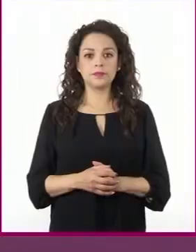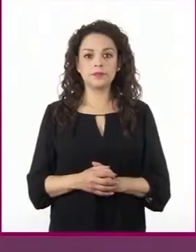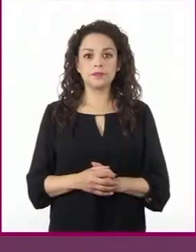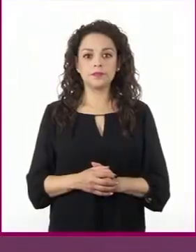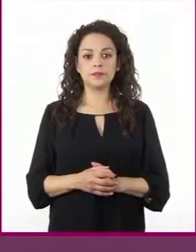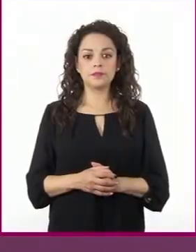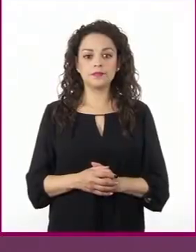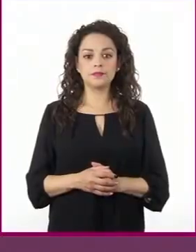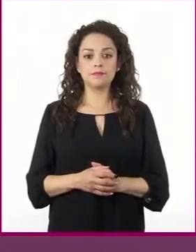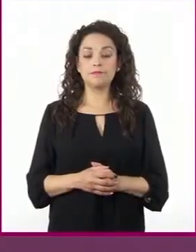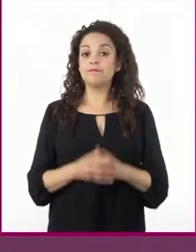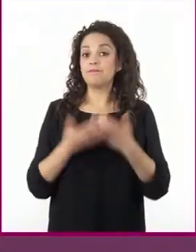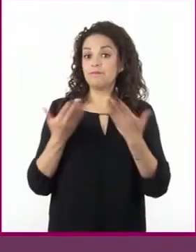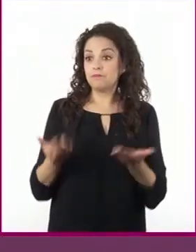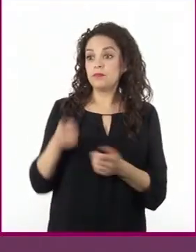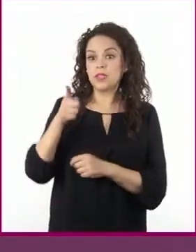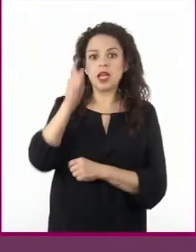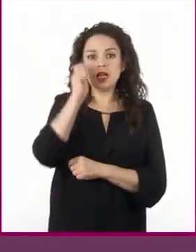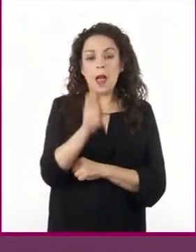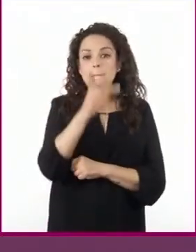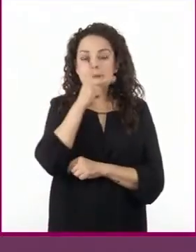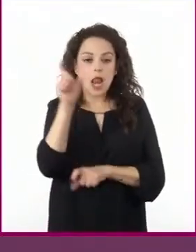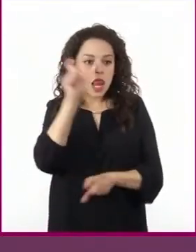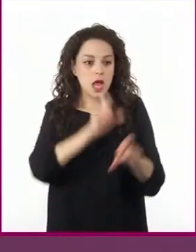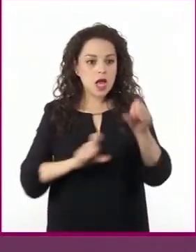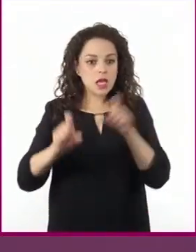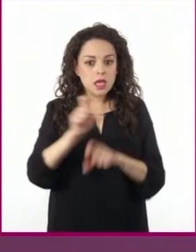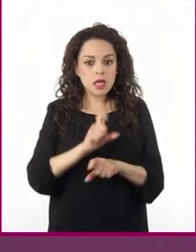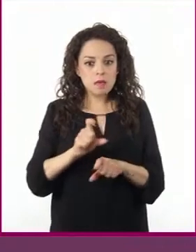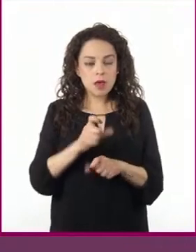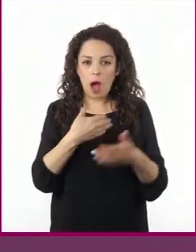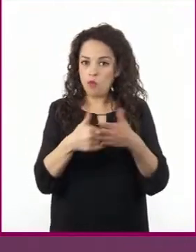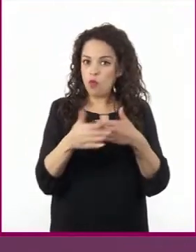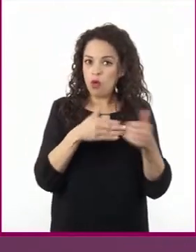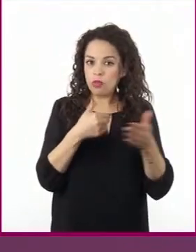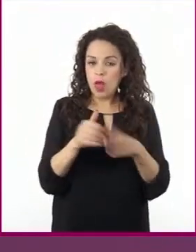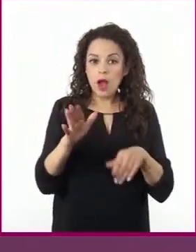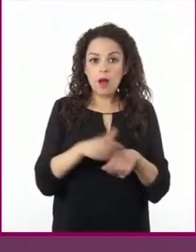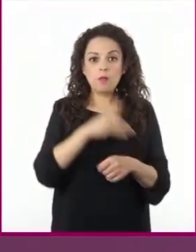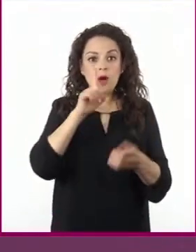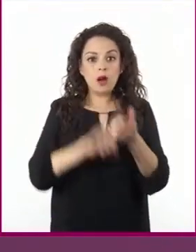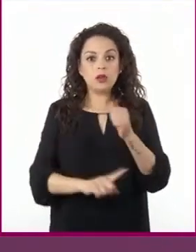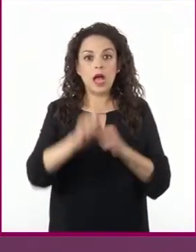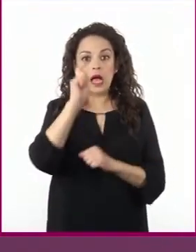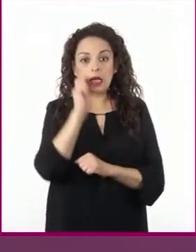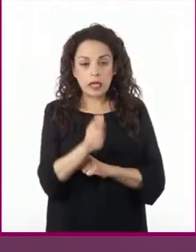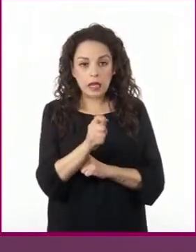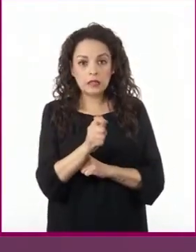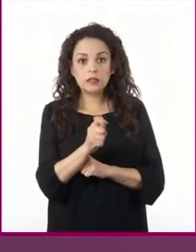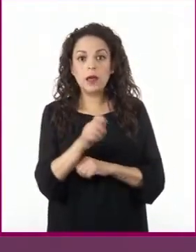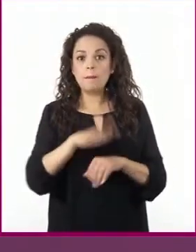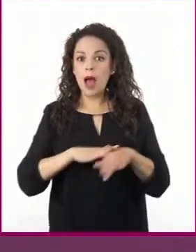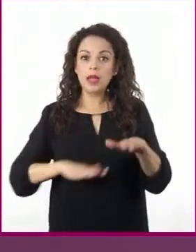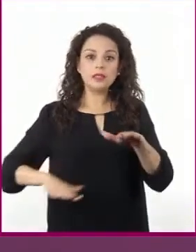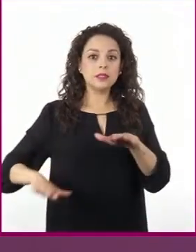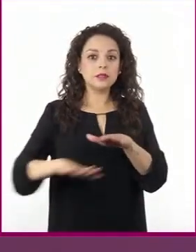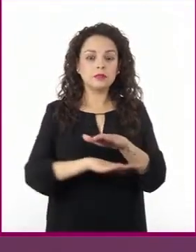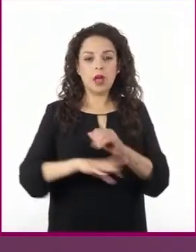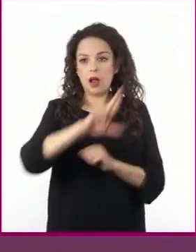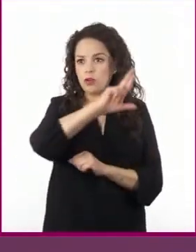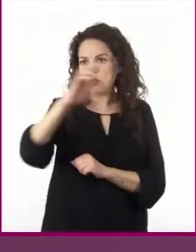Lavoisier es considerado el padre de la química moderna, pues sentó las bases para que se reconociera como